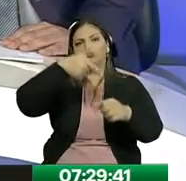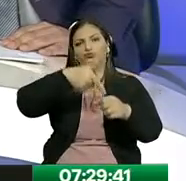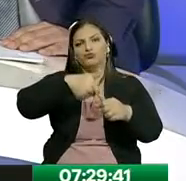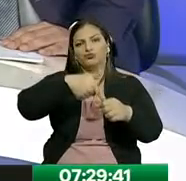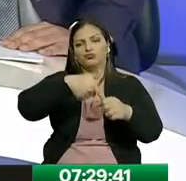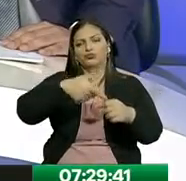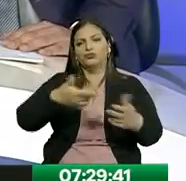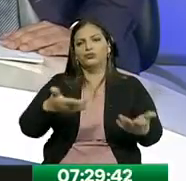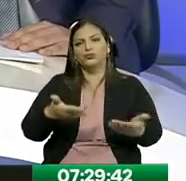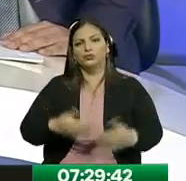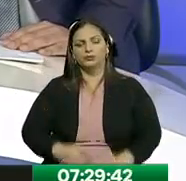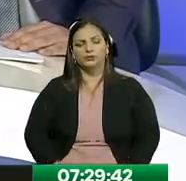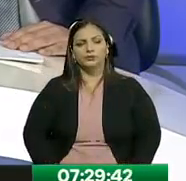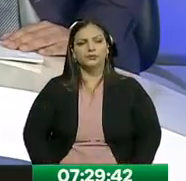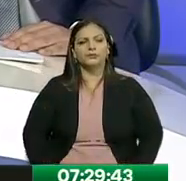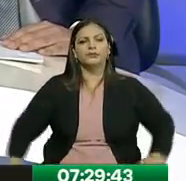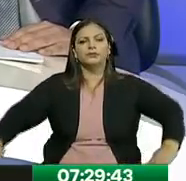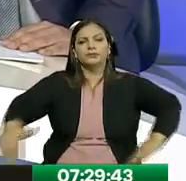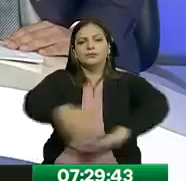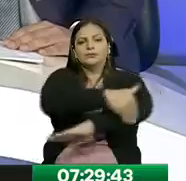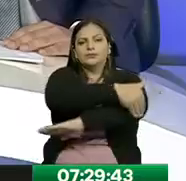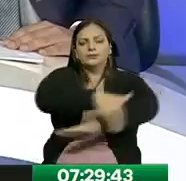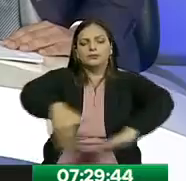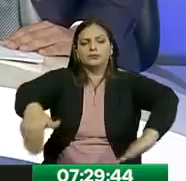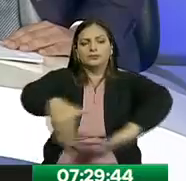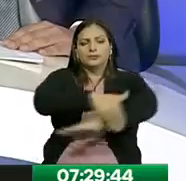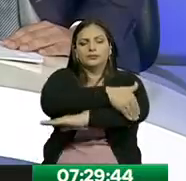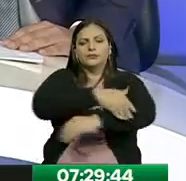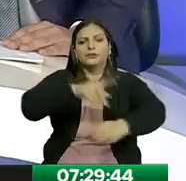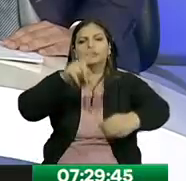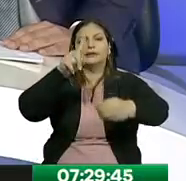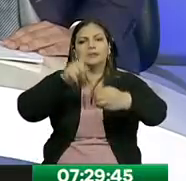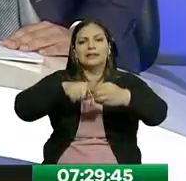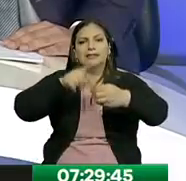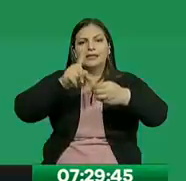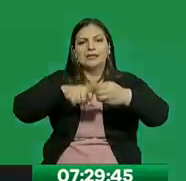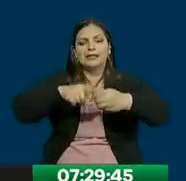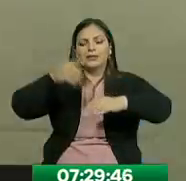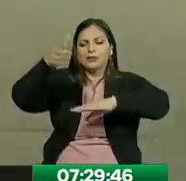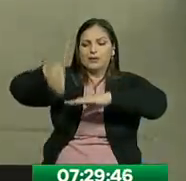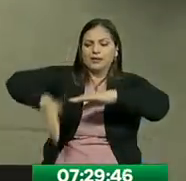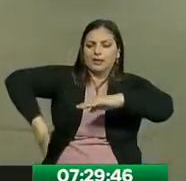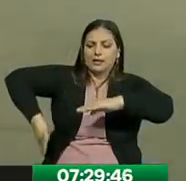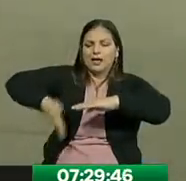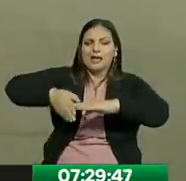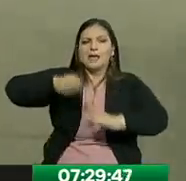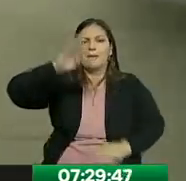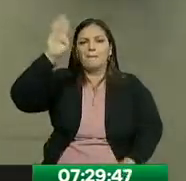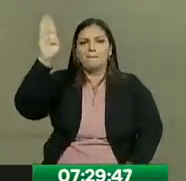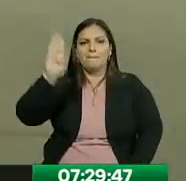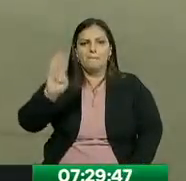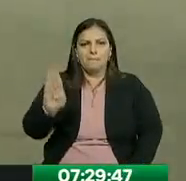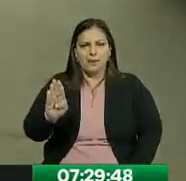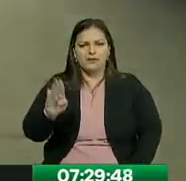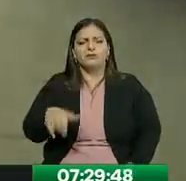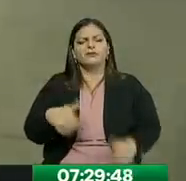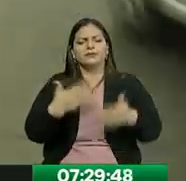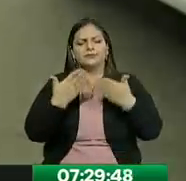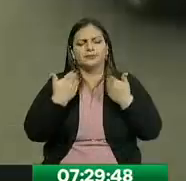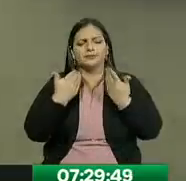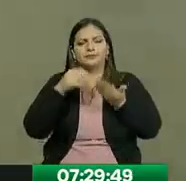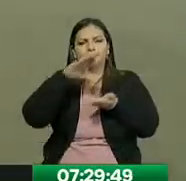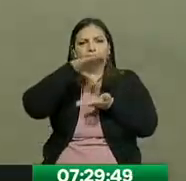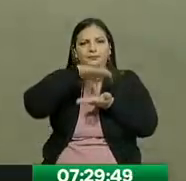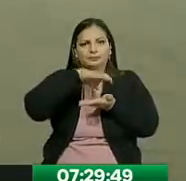situada en la avenida Quito y Brasil, en el centro sur de Guayaquil, para encuestar a cada uno de los conductores que